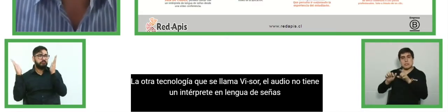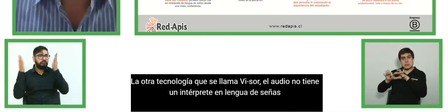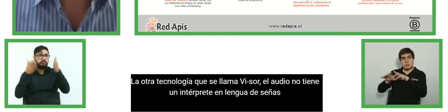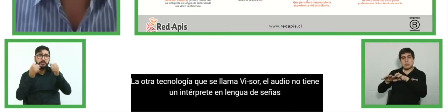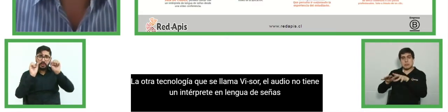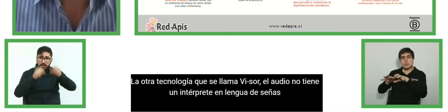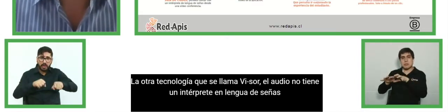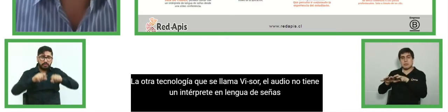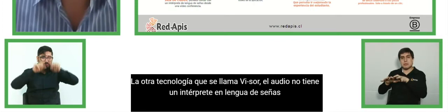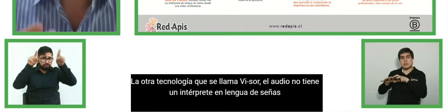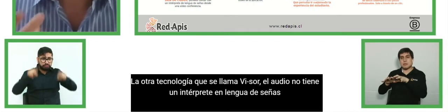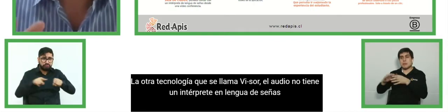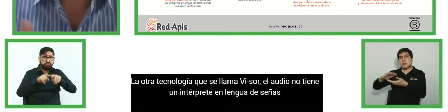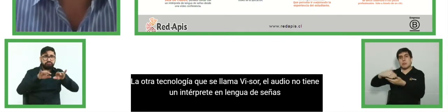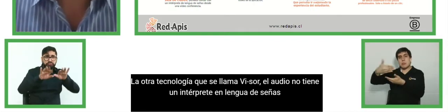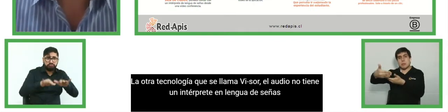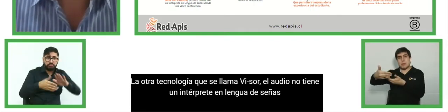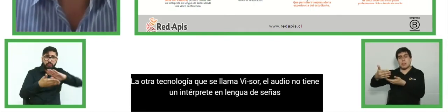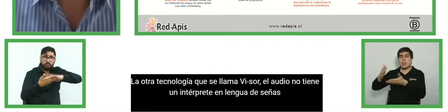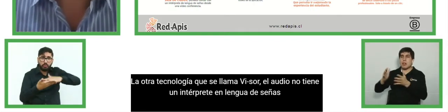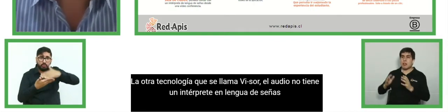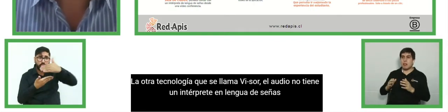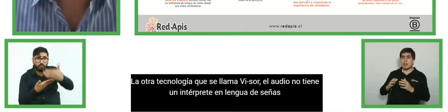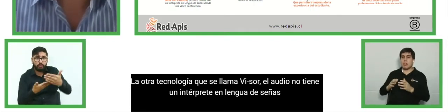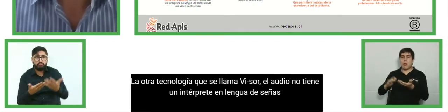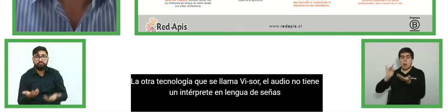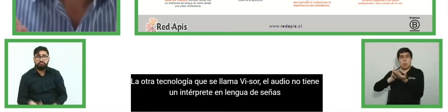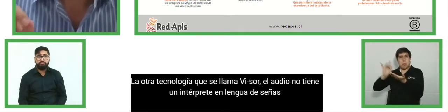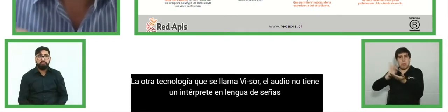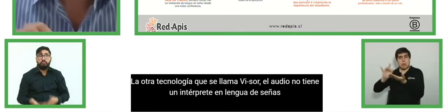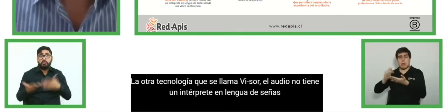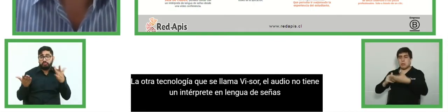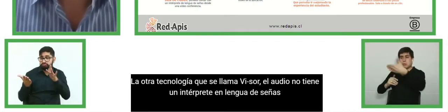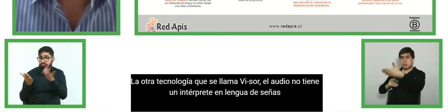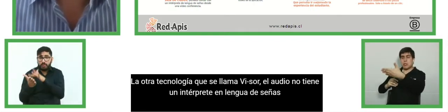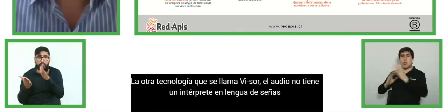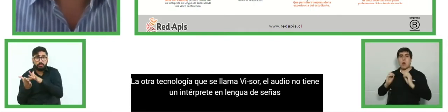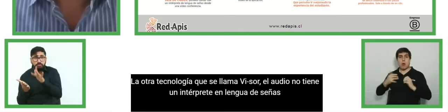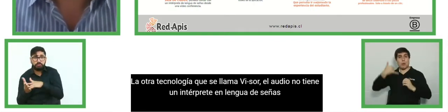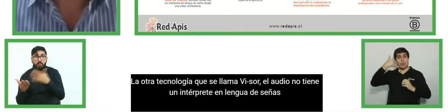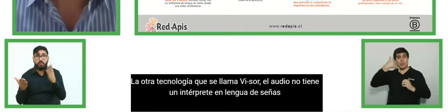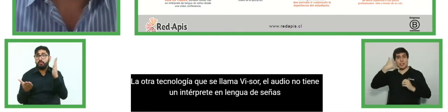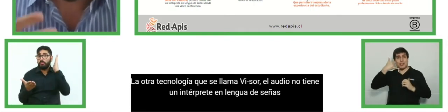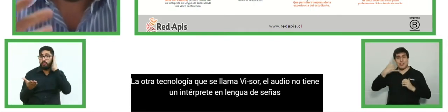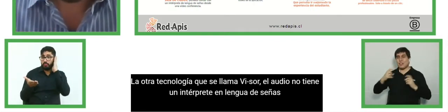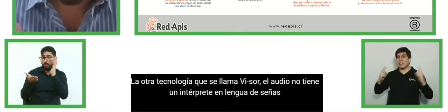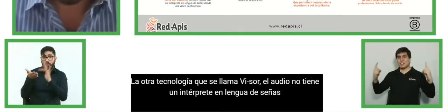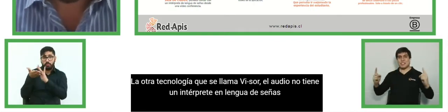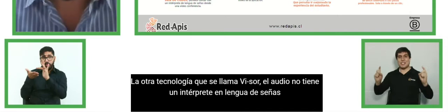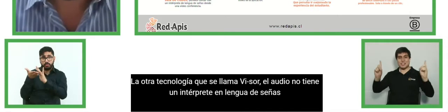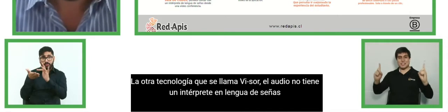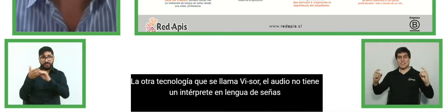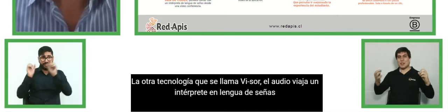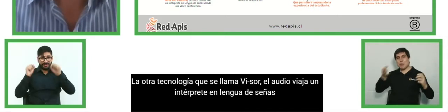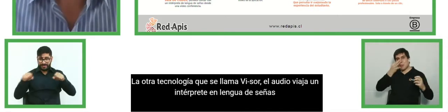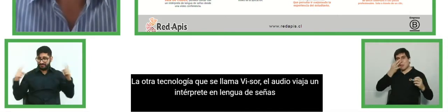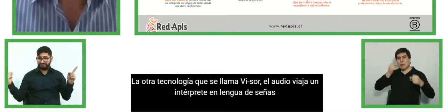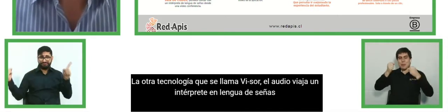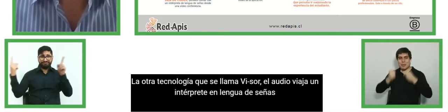computador, un tablet, un celular, y va viendo esa información en tiempo real. ¿Qué beneficios tiene esta plataforma? Bueno, en primer lugar,